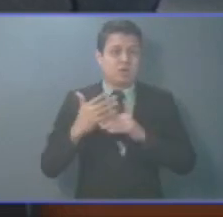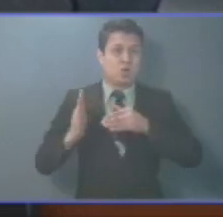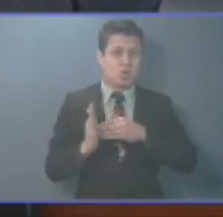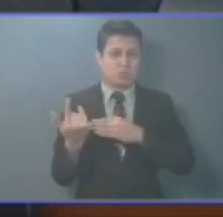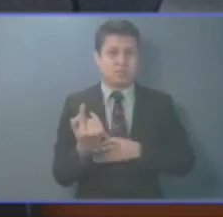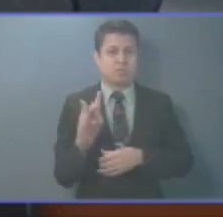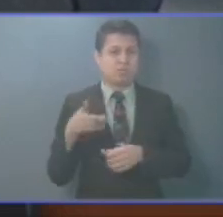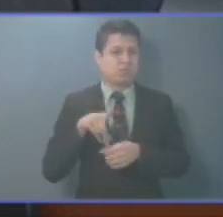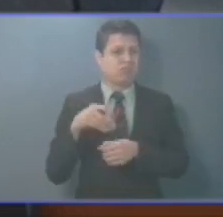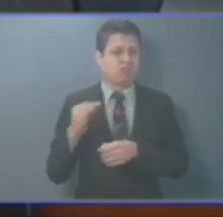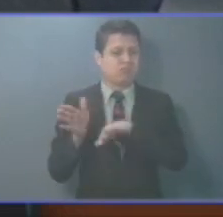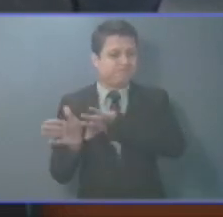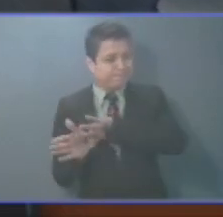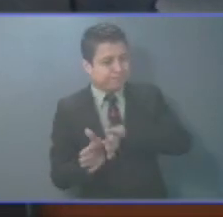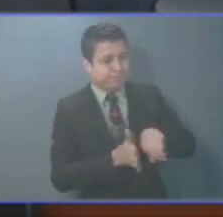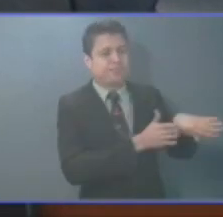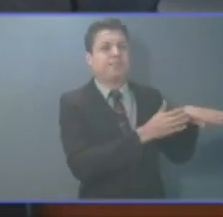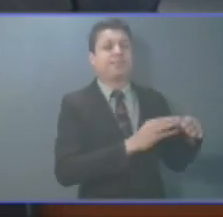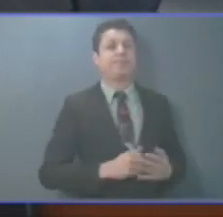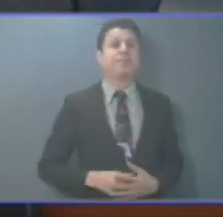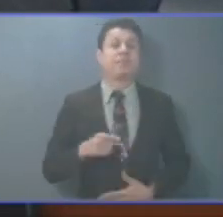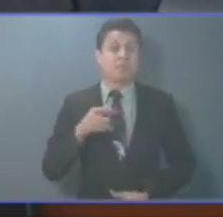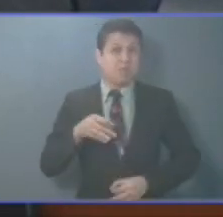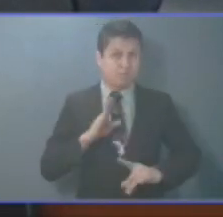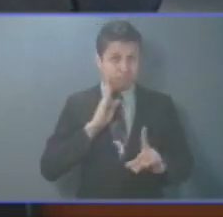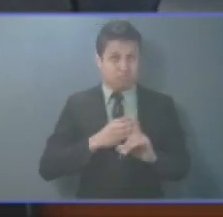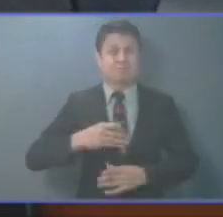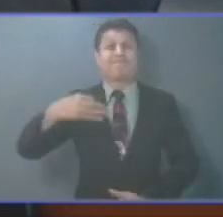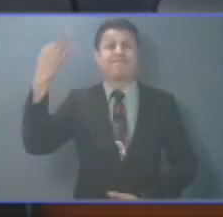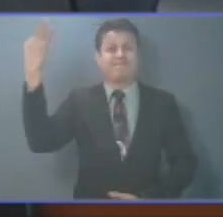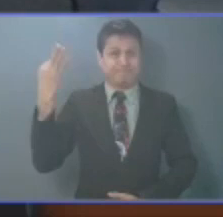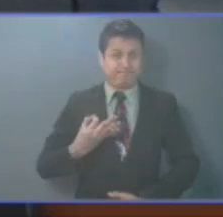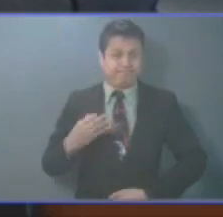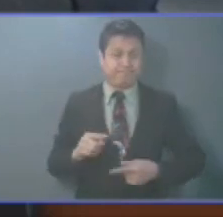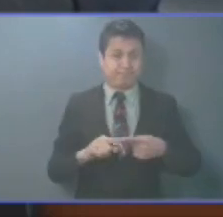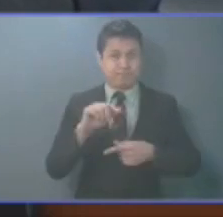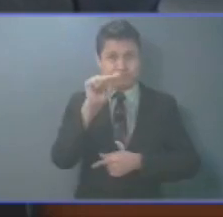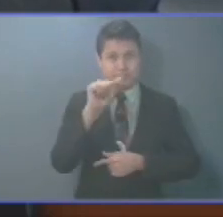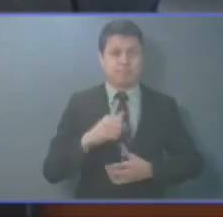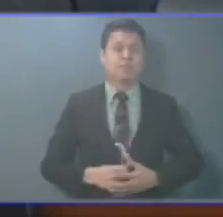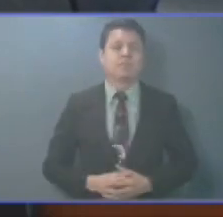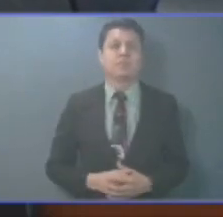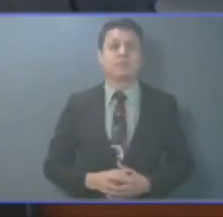las personas con discapacidad. Para tal fin deberá: A.